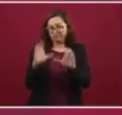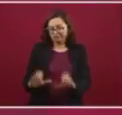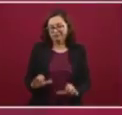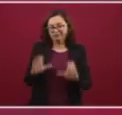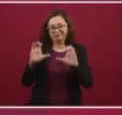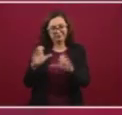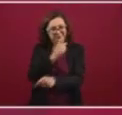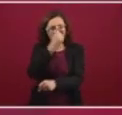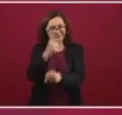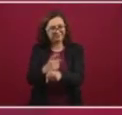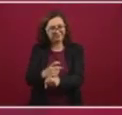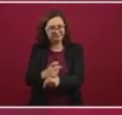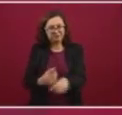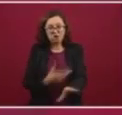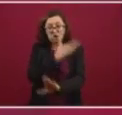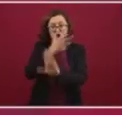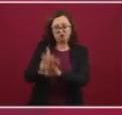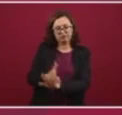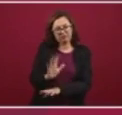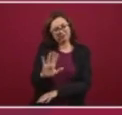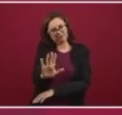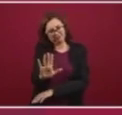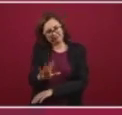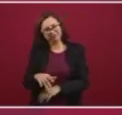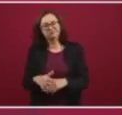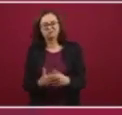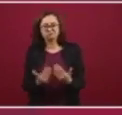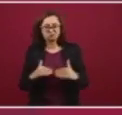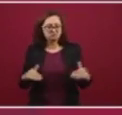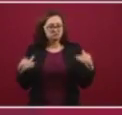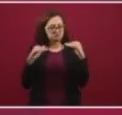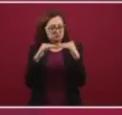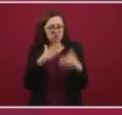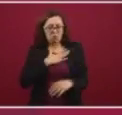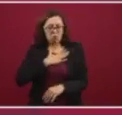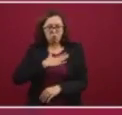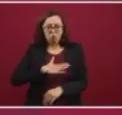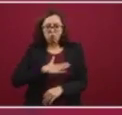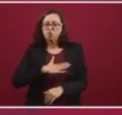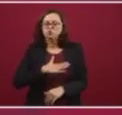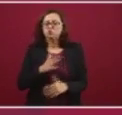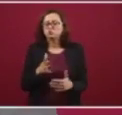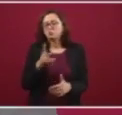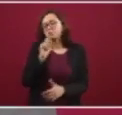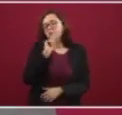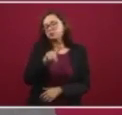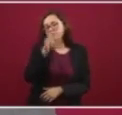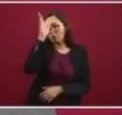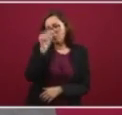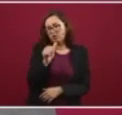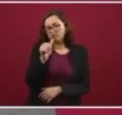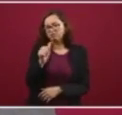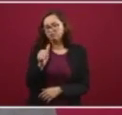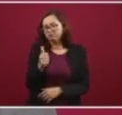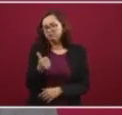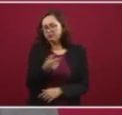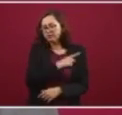que está establecido en el acuerdo, empezando por ese tema.